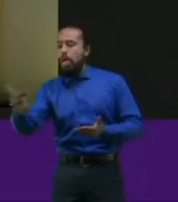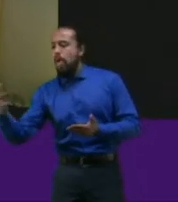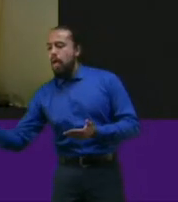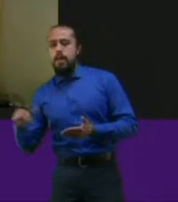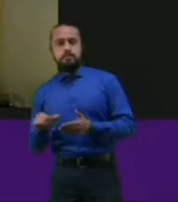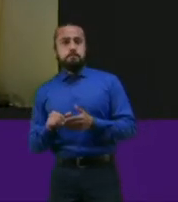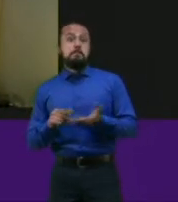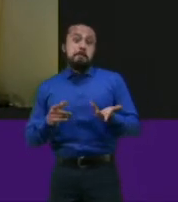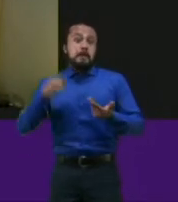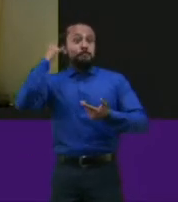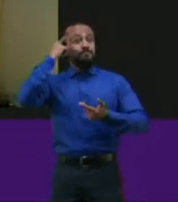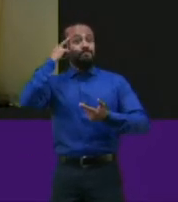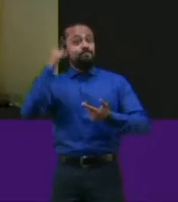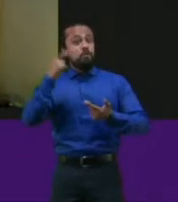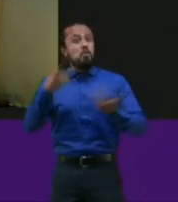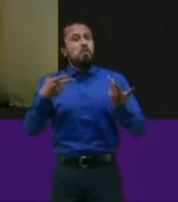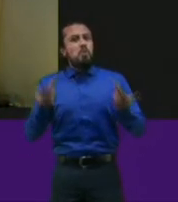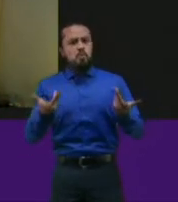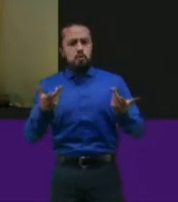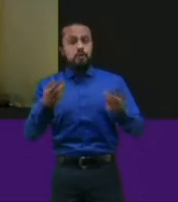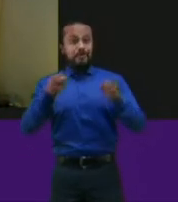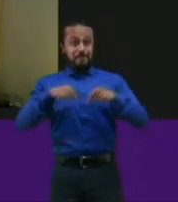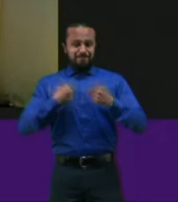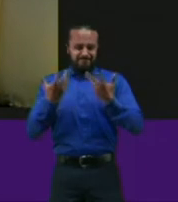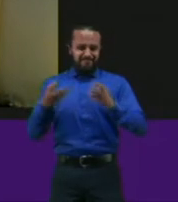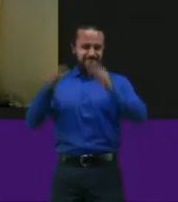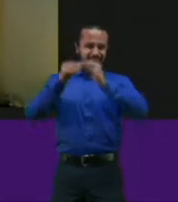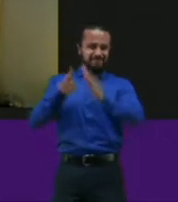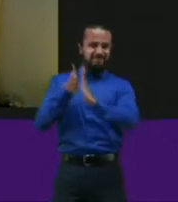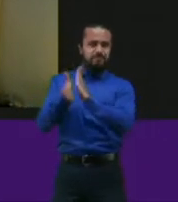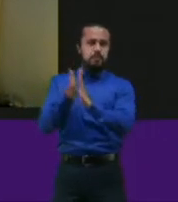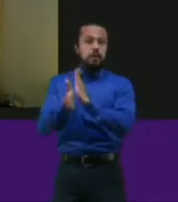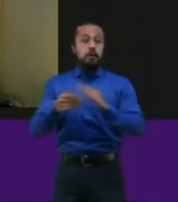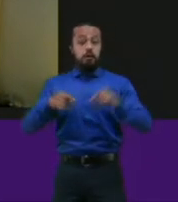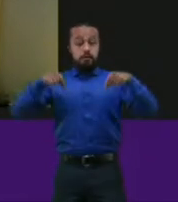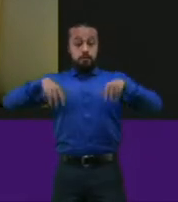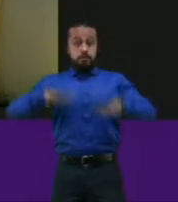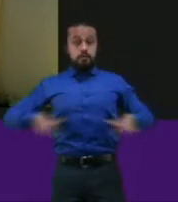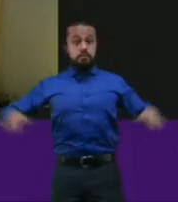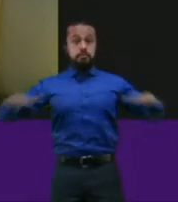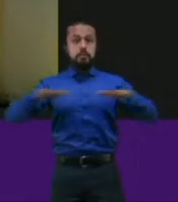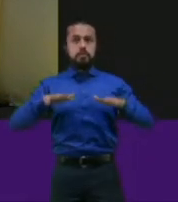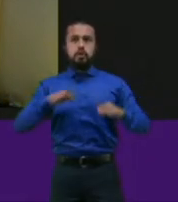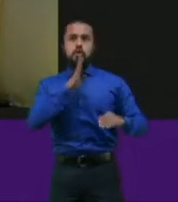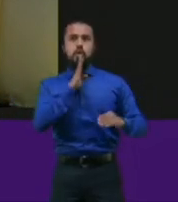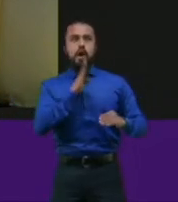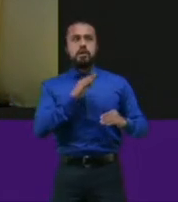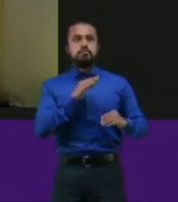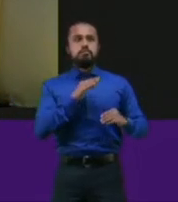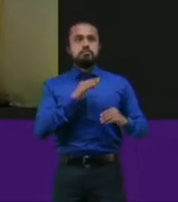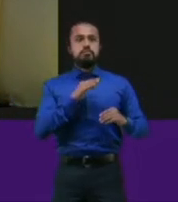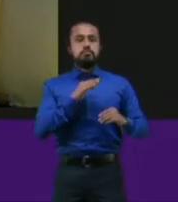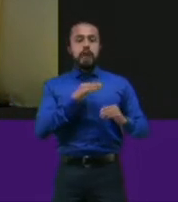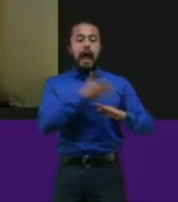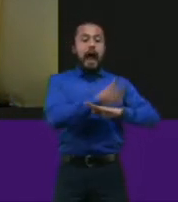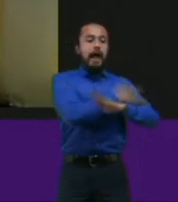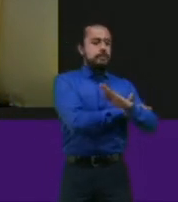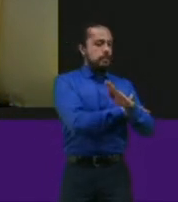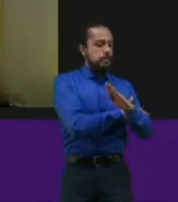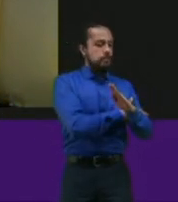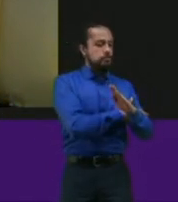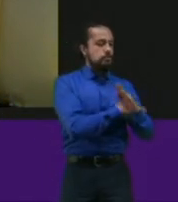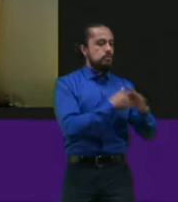mil gracias, Hernando. Hay otra cosa que les quiero decir, es que acá nadie está libreteado, solamente tenemos las preguntas que nacieron de